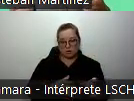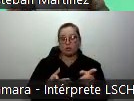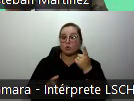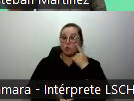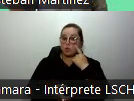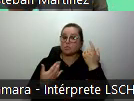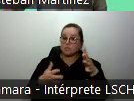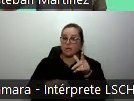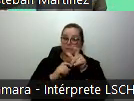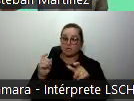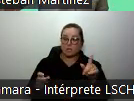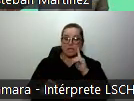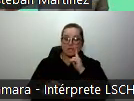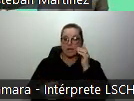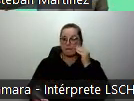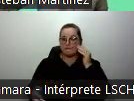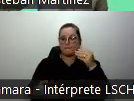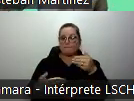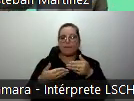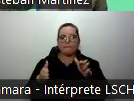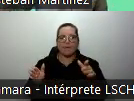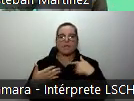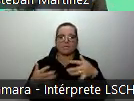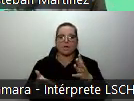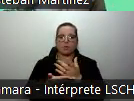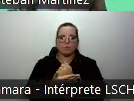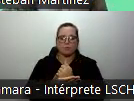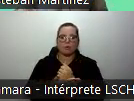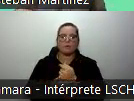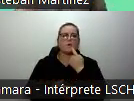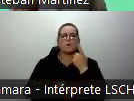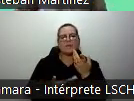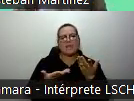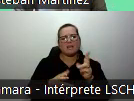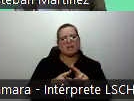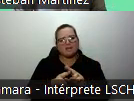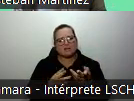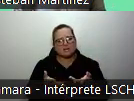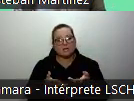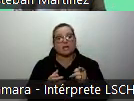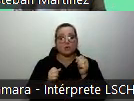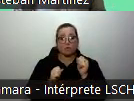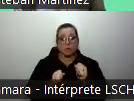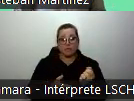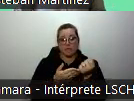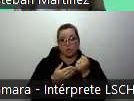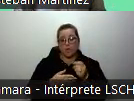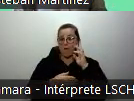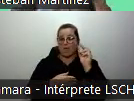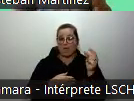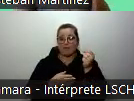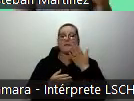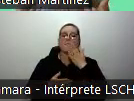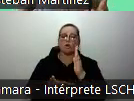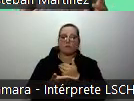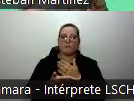que ya tiene esta meta profesional que tú quieres lograr que la cumplió preguntale que hizo ya Y eso te puede dar muchas ideas para tener un mejor plan de acción